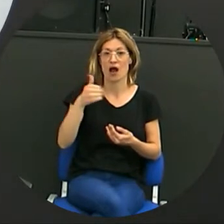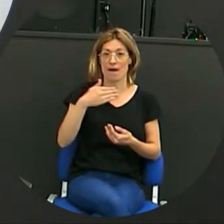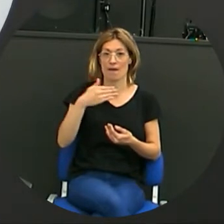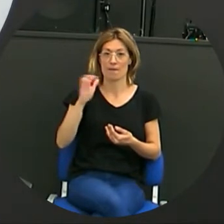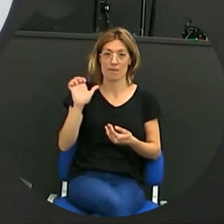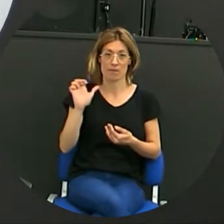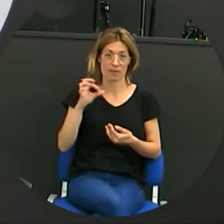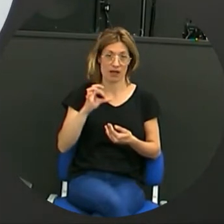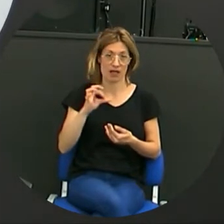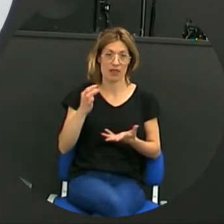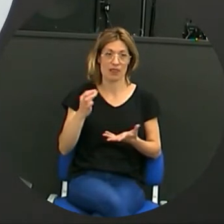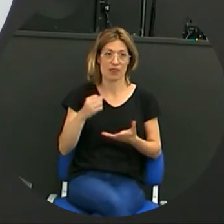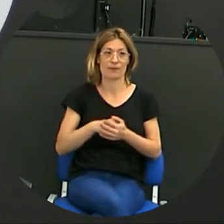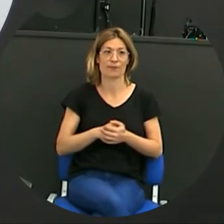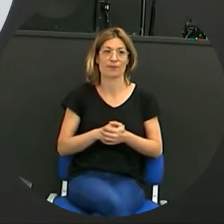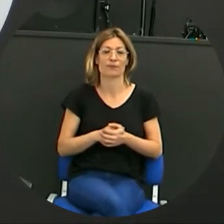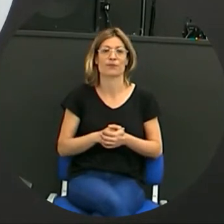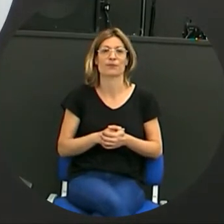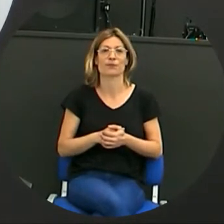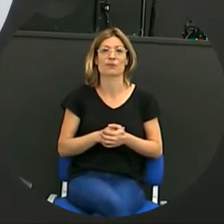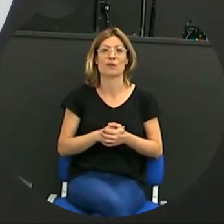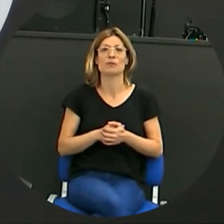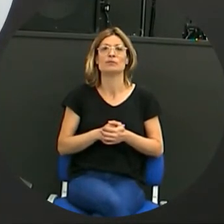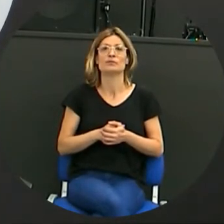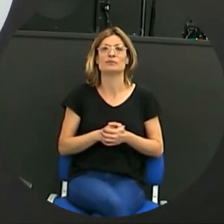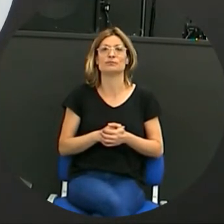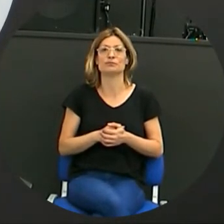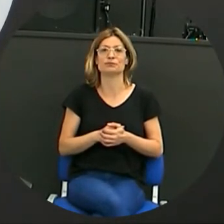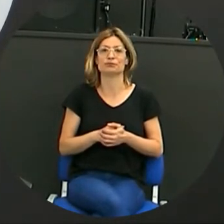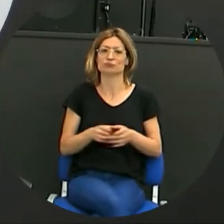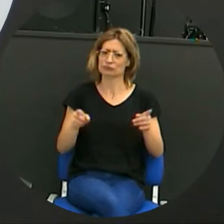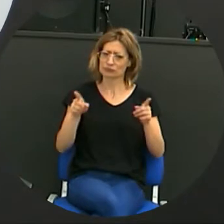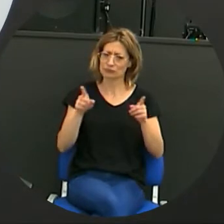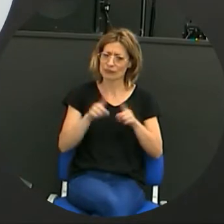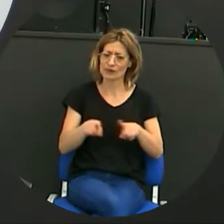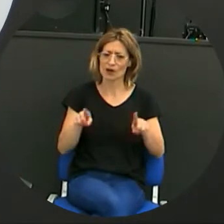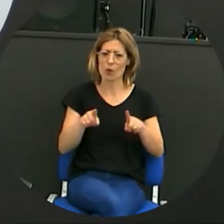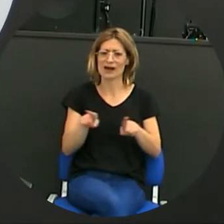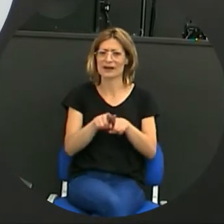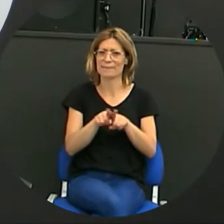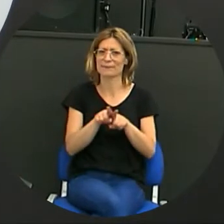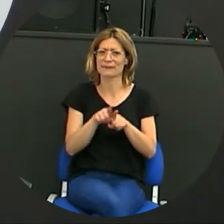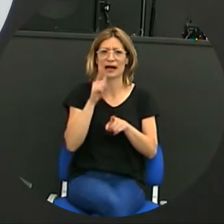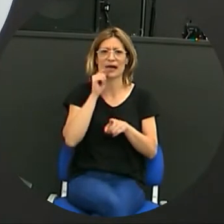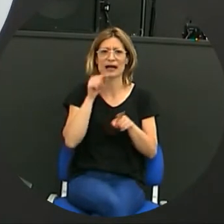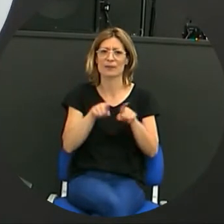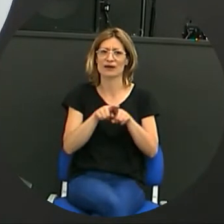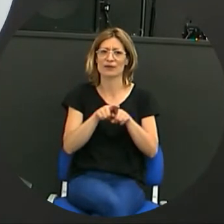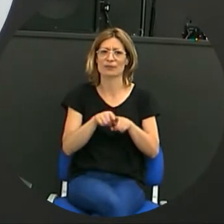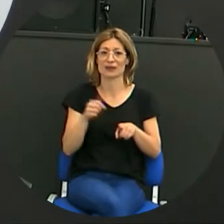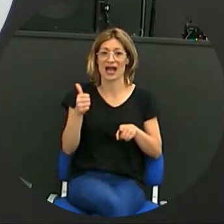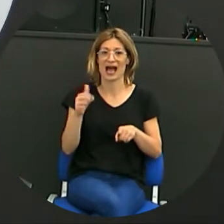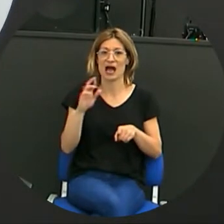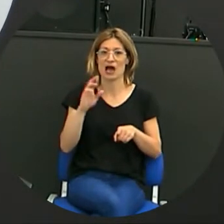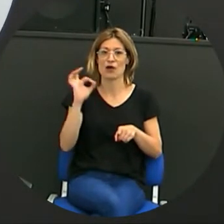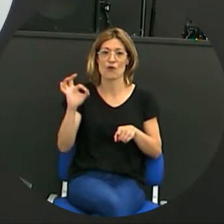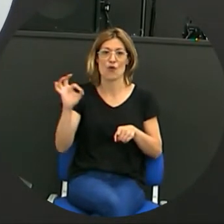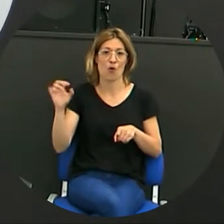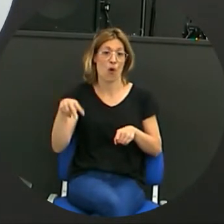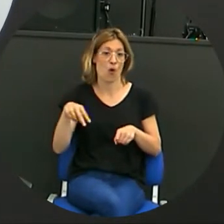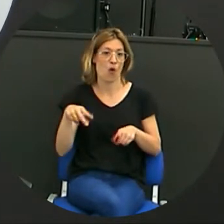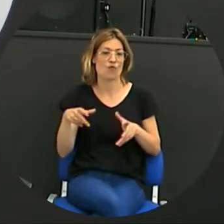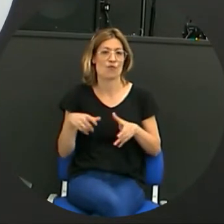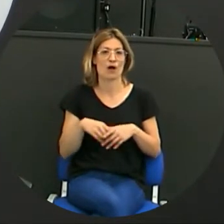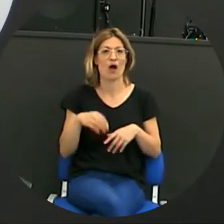como Jetro, como el mismo Moisés, como su hermano Aarón, como la semana pasada hablábamos de Caleb y también